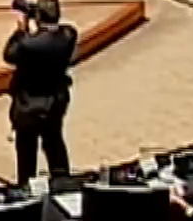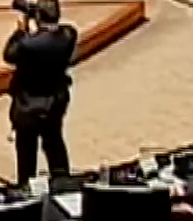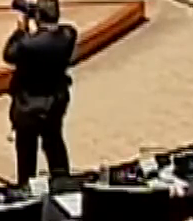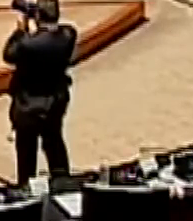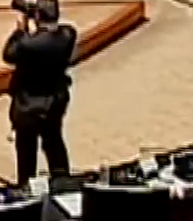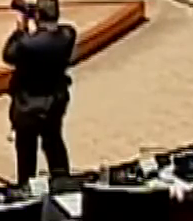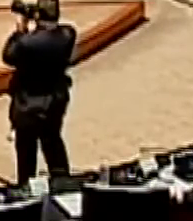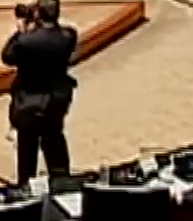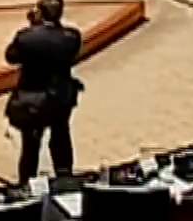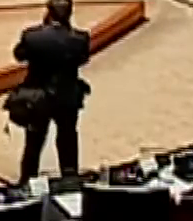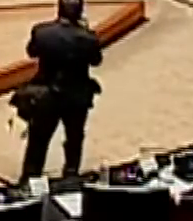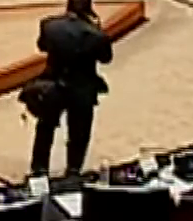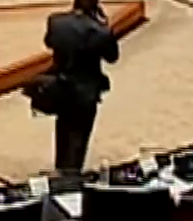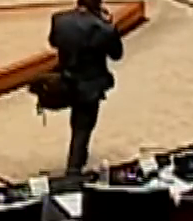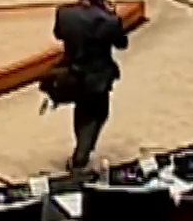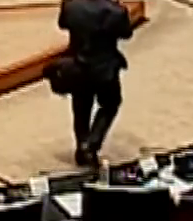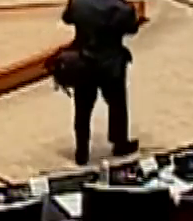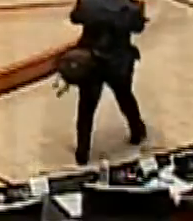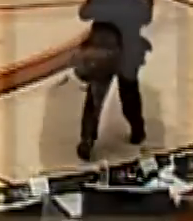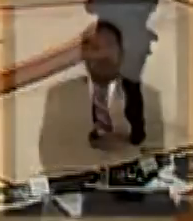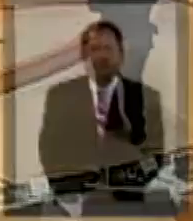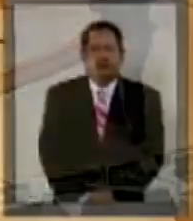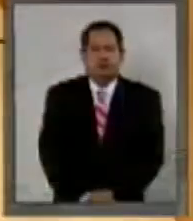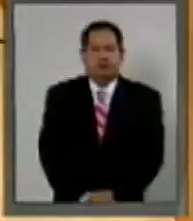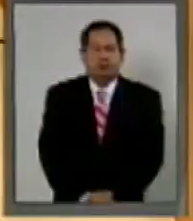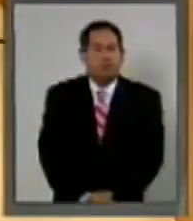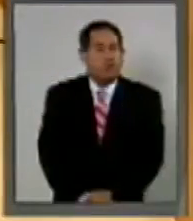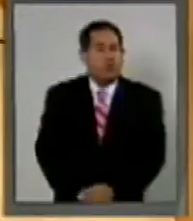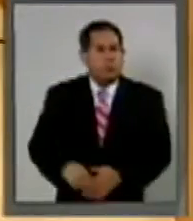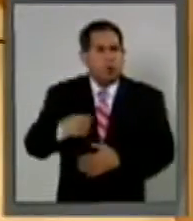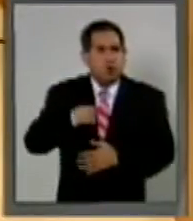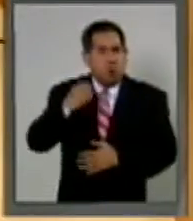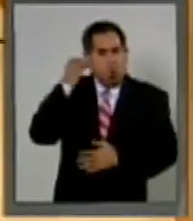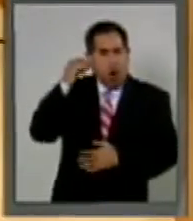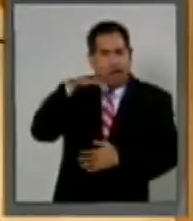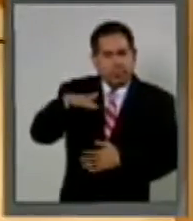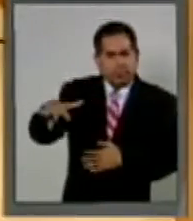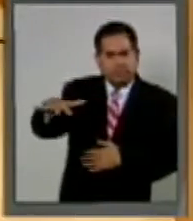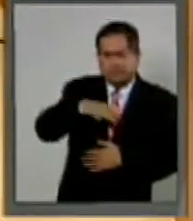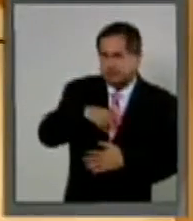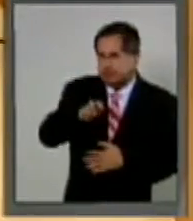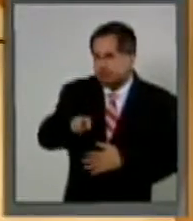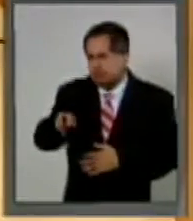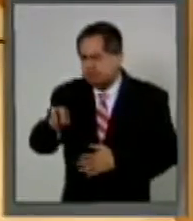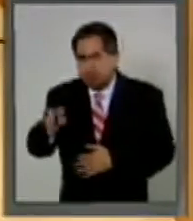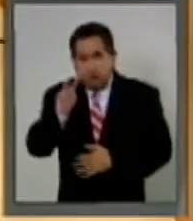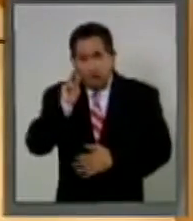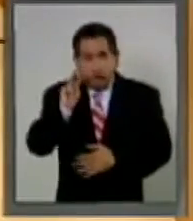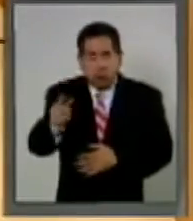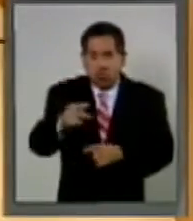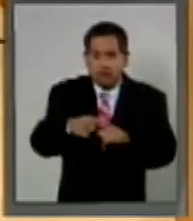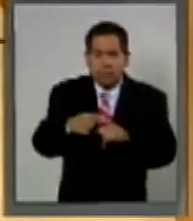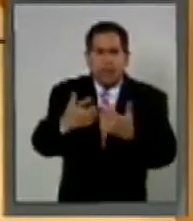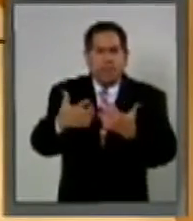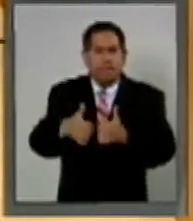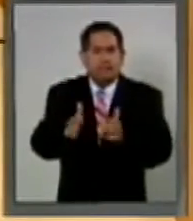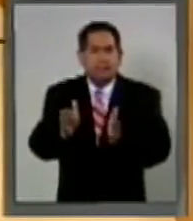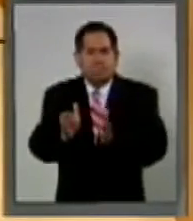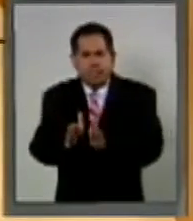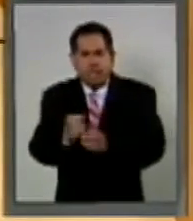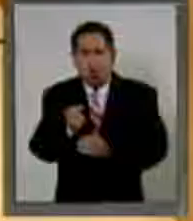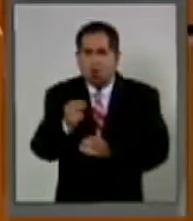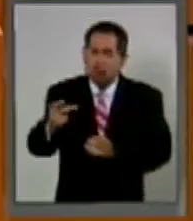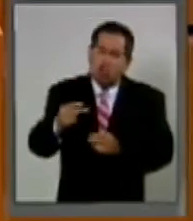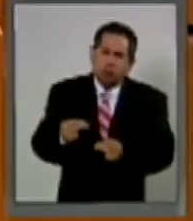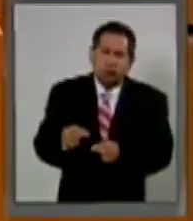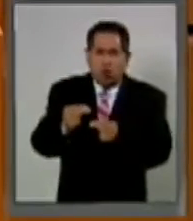mis recorridos por el estado de Oaxaca me he encontrado con innumerables casos de microempresas y pequeños